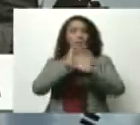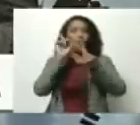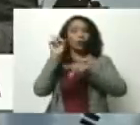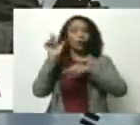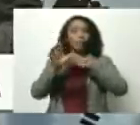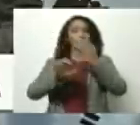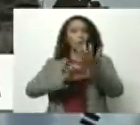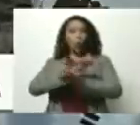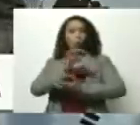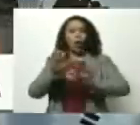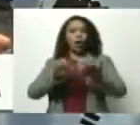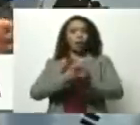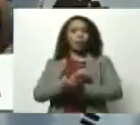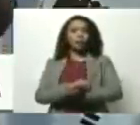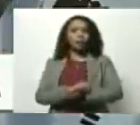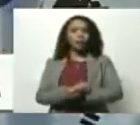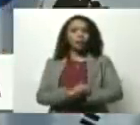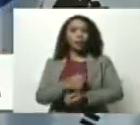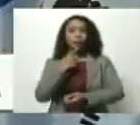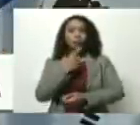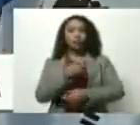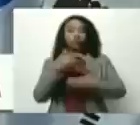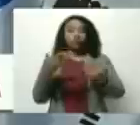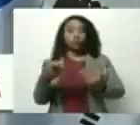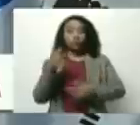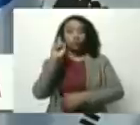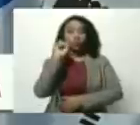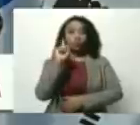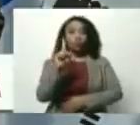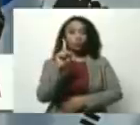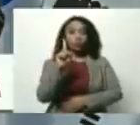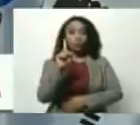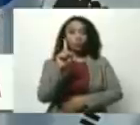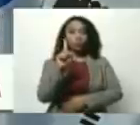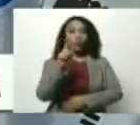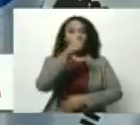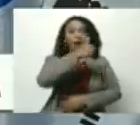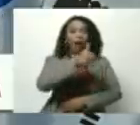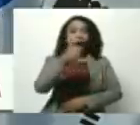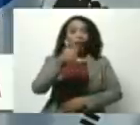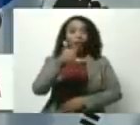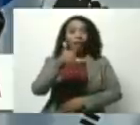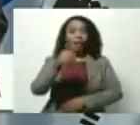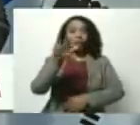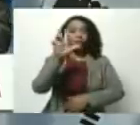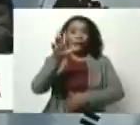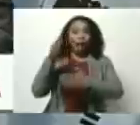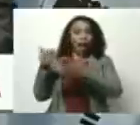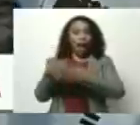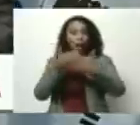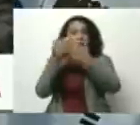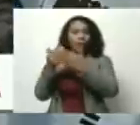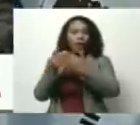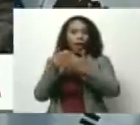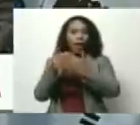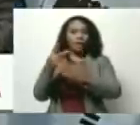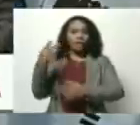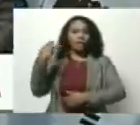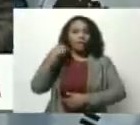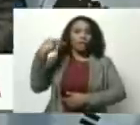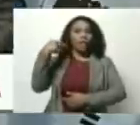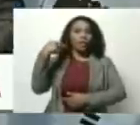problema, indicando que uno de cada tres estudiantes es víctima